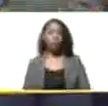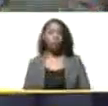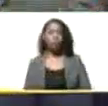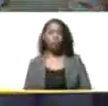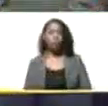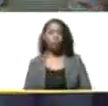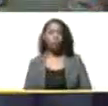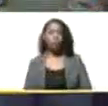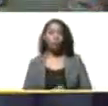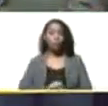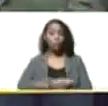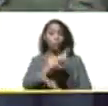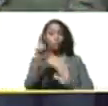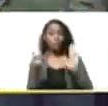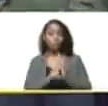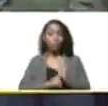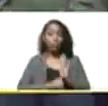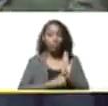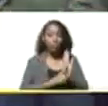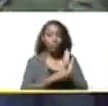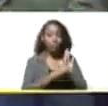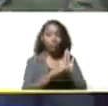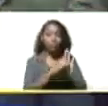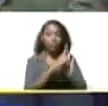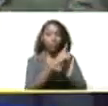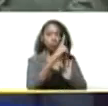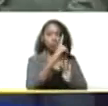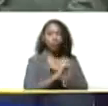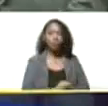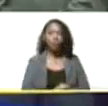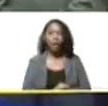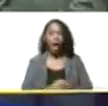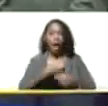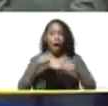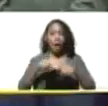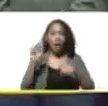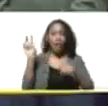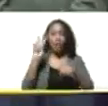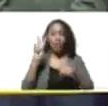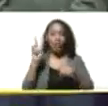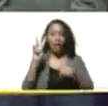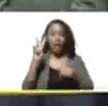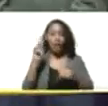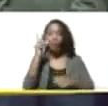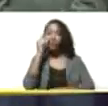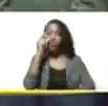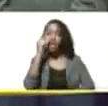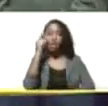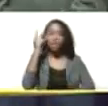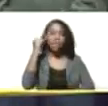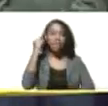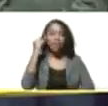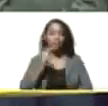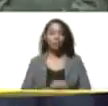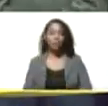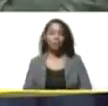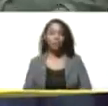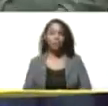y en pleno desarrollo. En Venezuela, muchachos, muchachas,